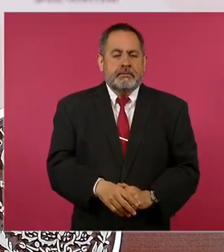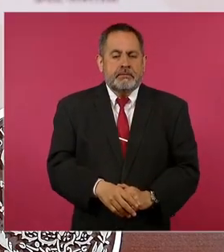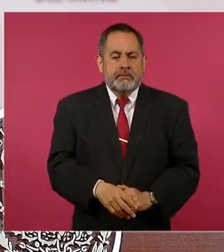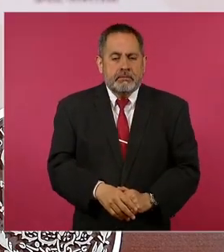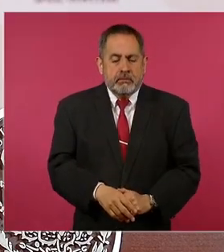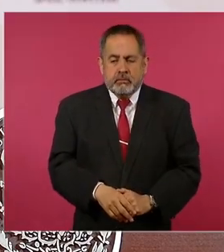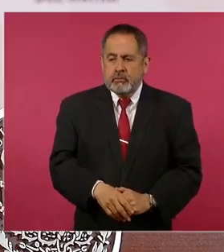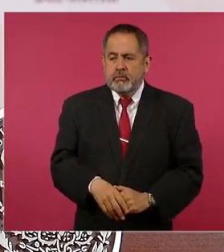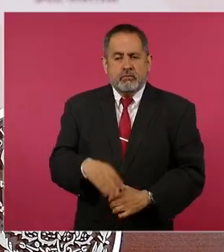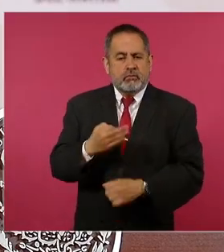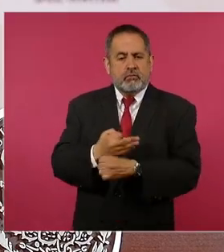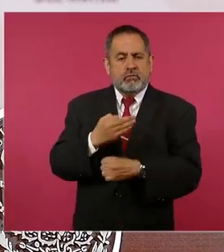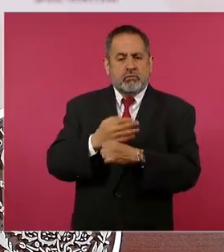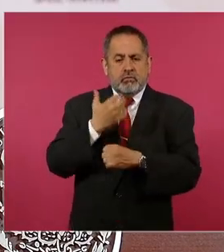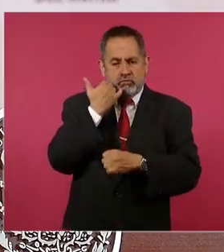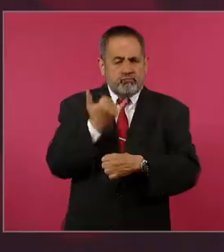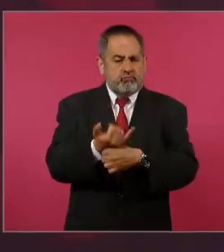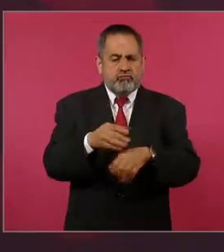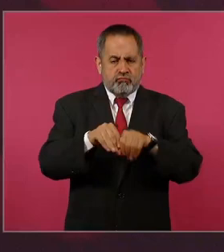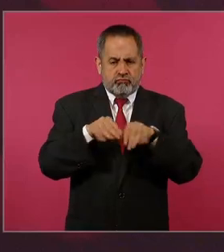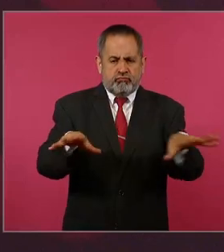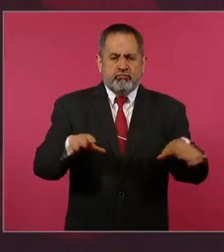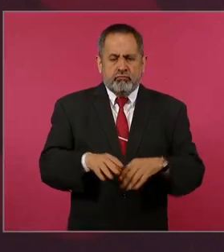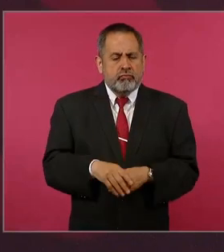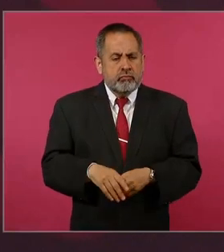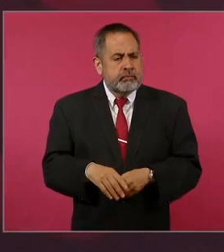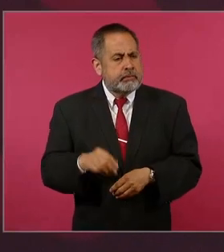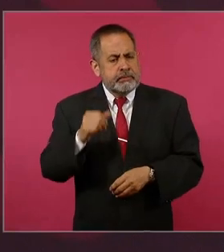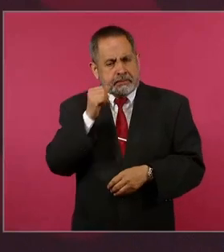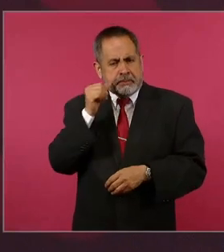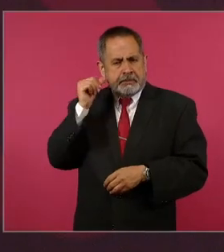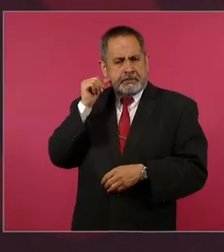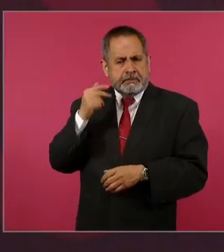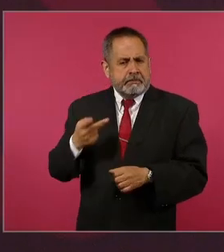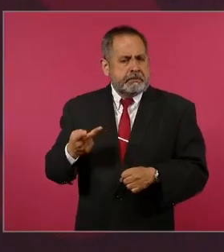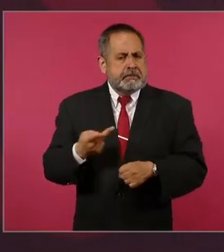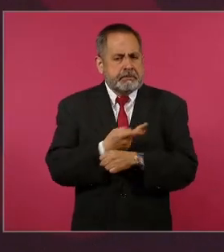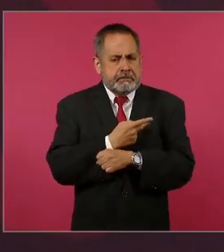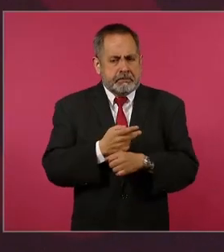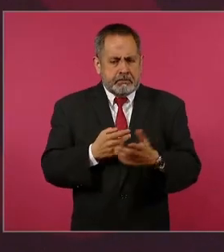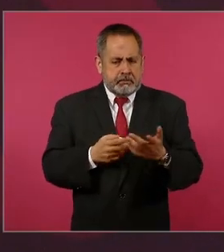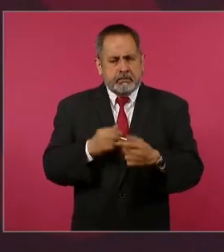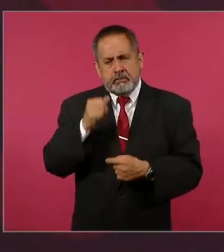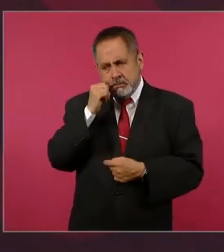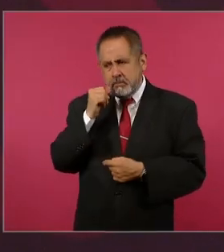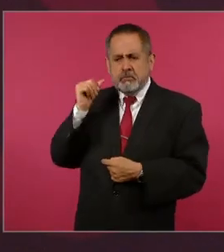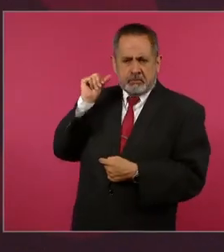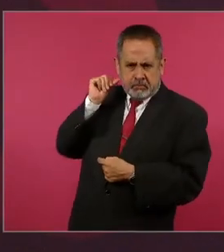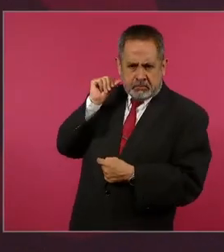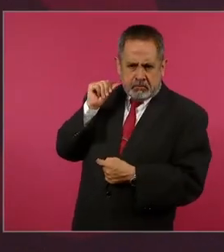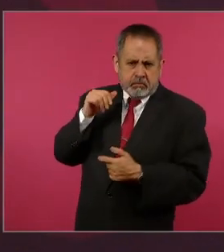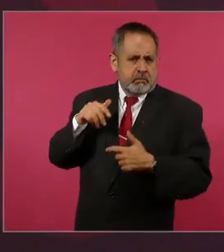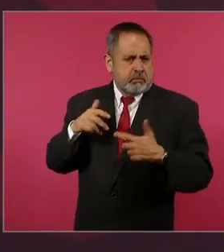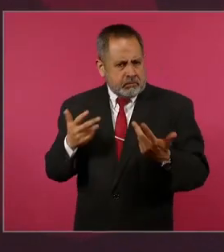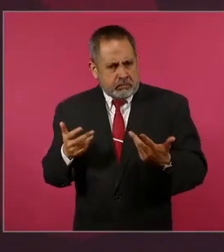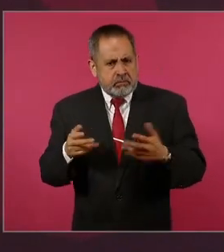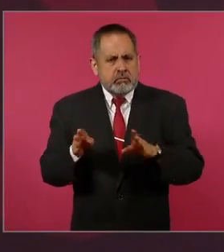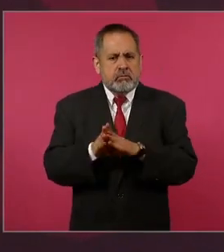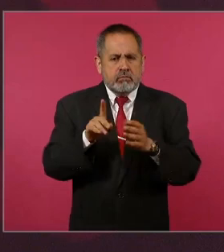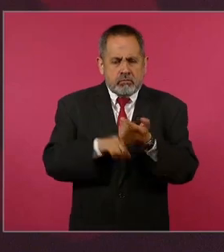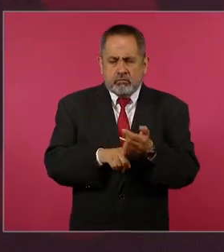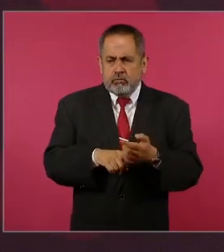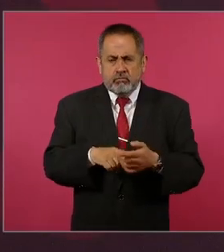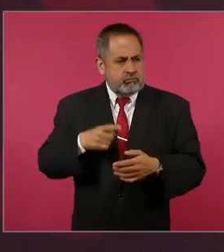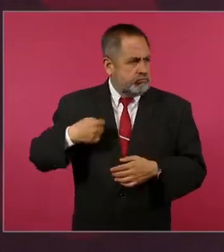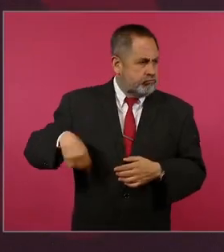Queremos informarles cómo fue la jornada ayer, no solo ayer, sino cómo se